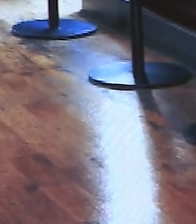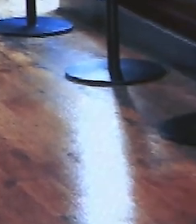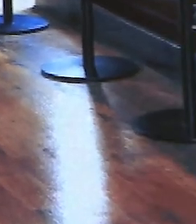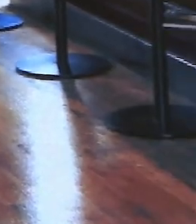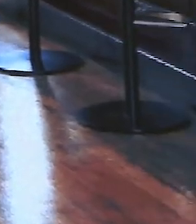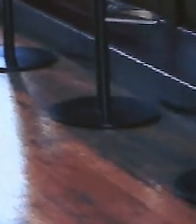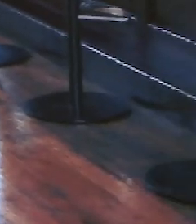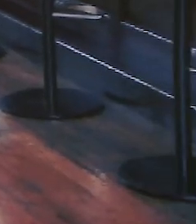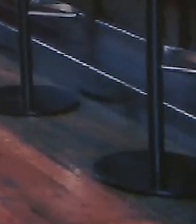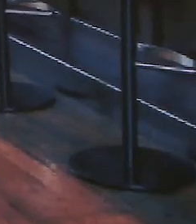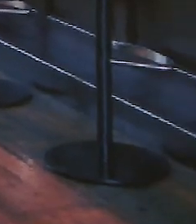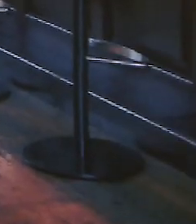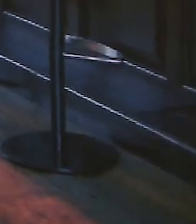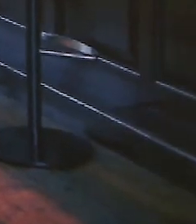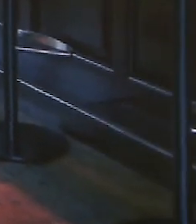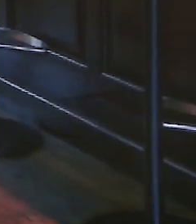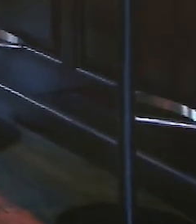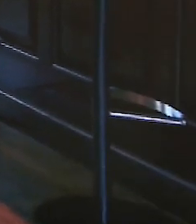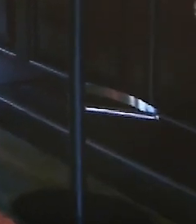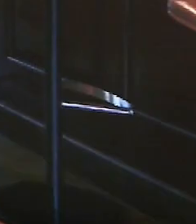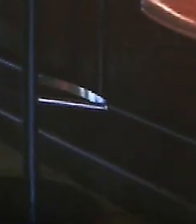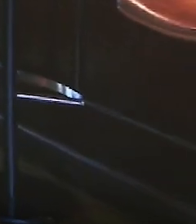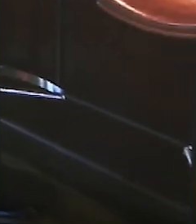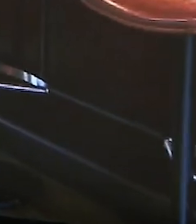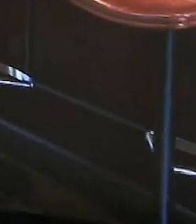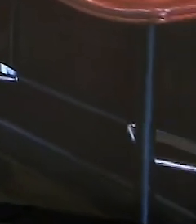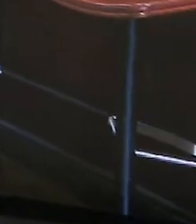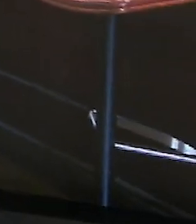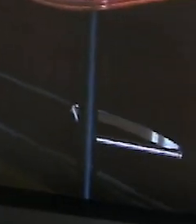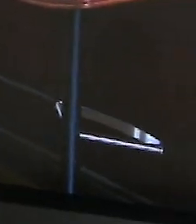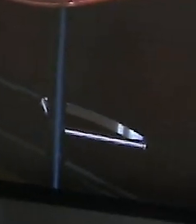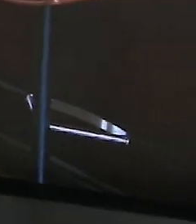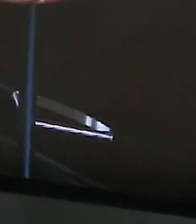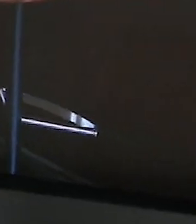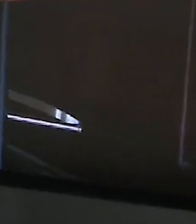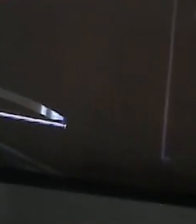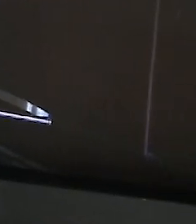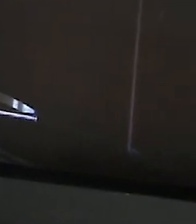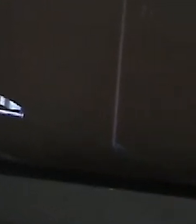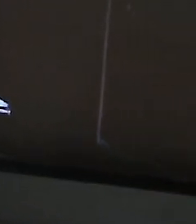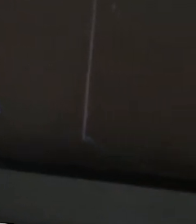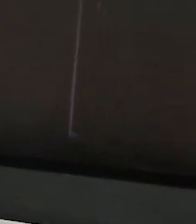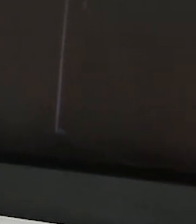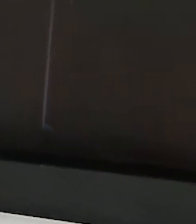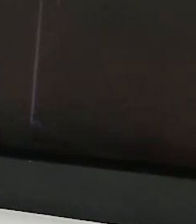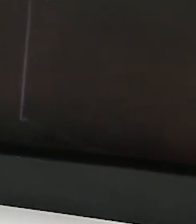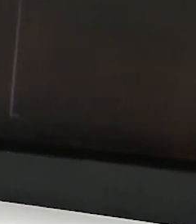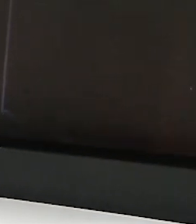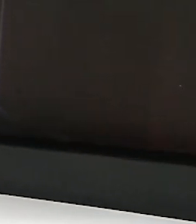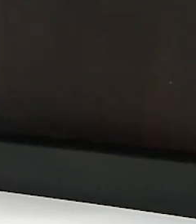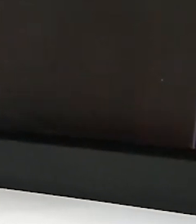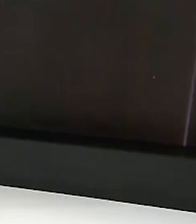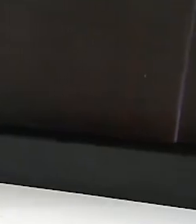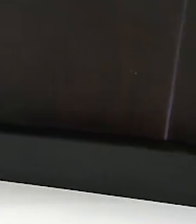Son ya una treintena los municipios de Castilla y León que tienen el interior de bares y restaurantes cerrado. Desde hoy mismo,